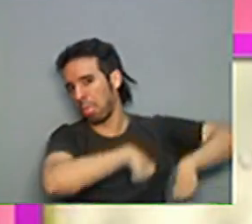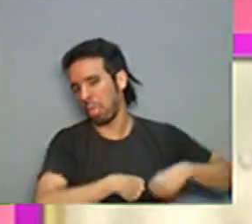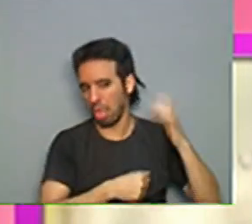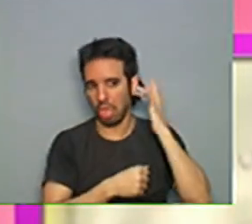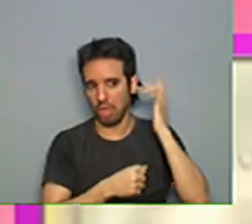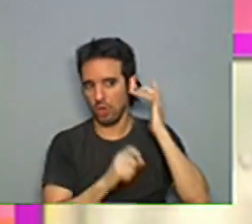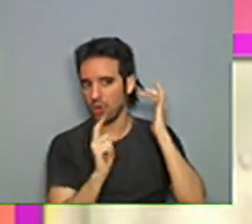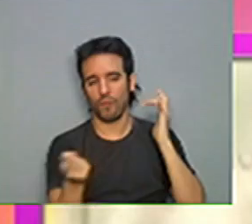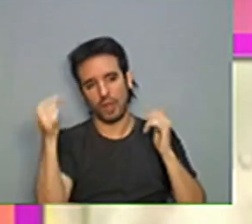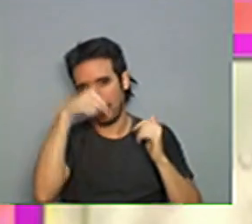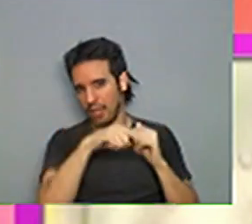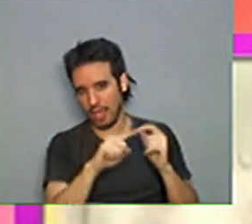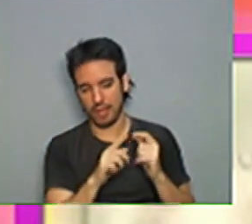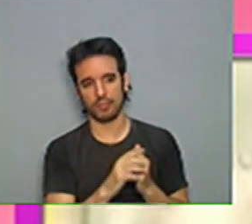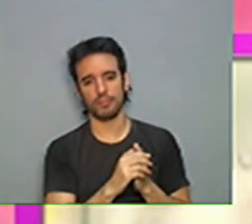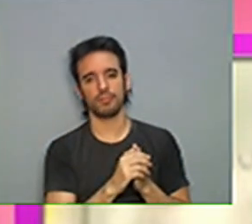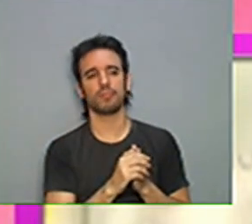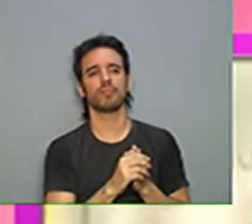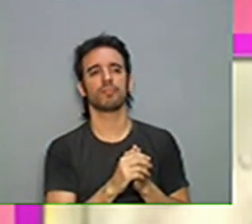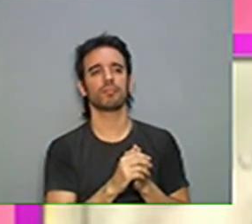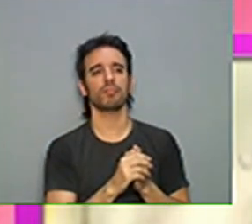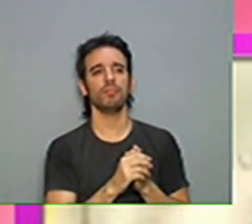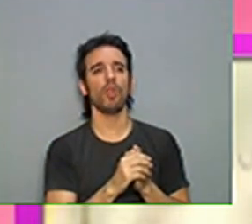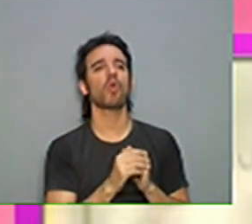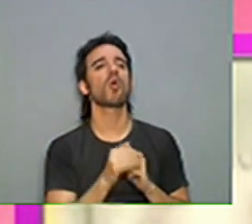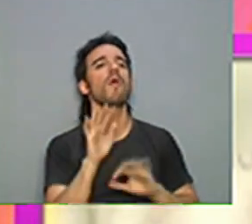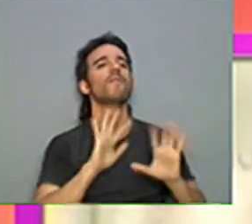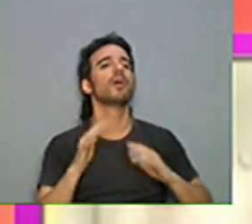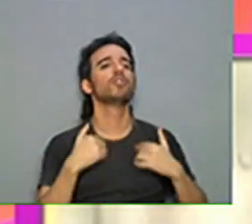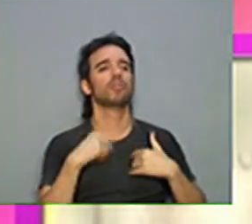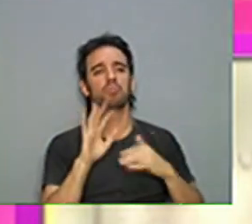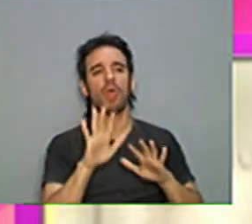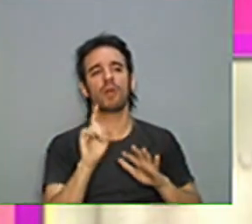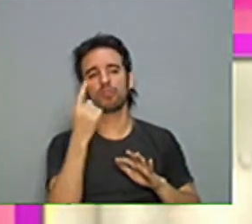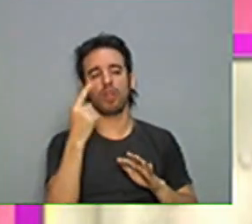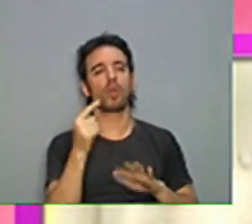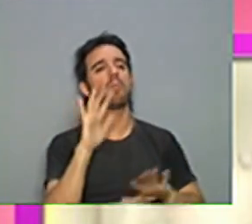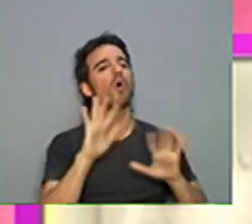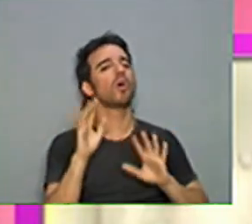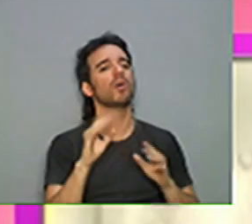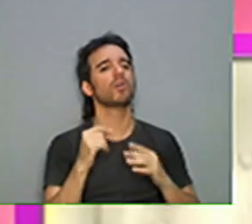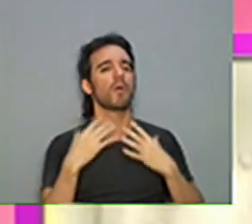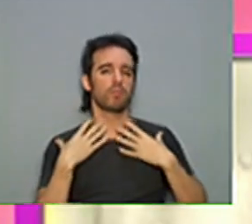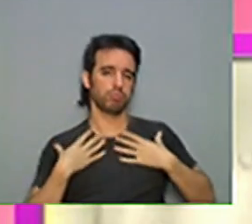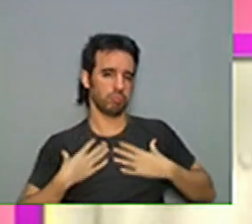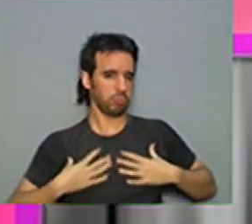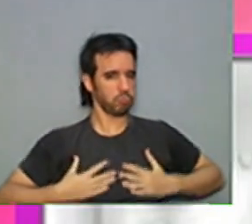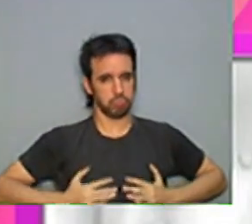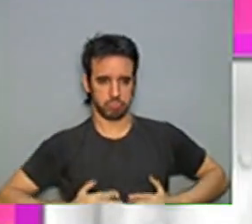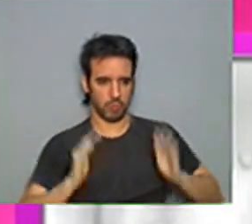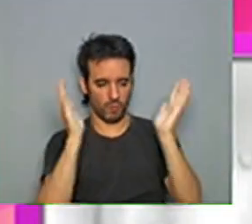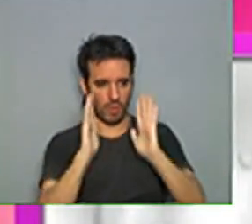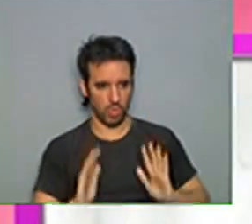se derretía. ¿Vos estabas? La vela ¿cómo se estaba vestida yo vos? Sola acá y... ¿Cómo la preparaba? ¿Cómo lo esperabas?